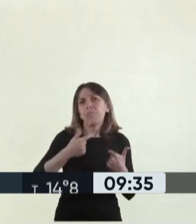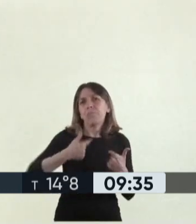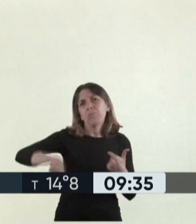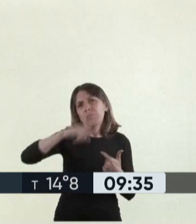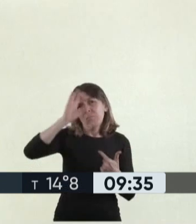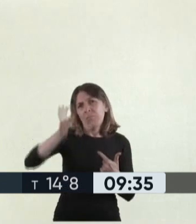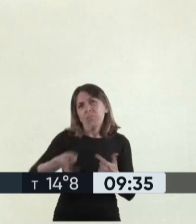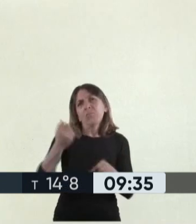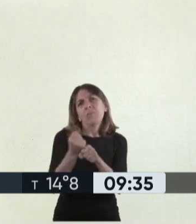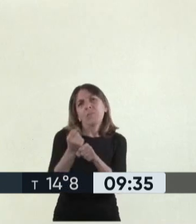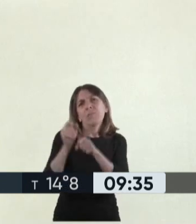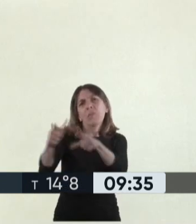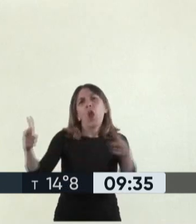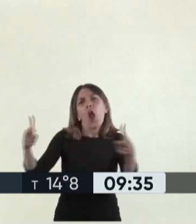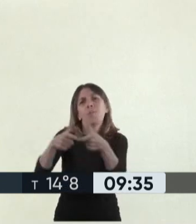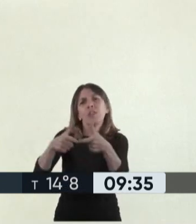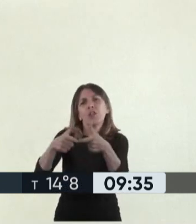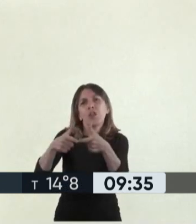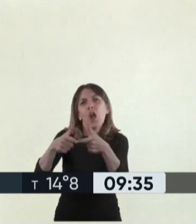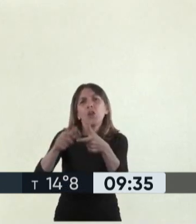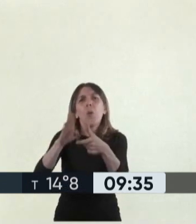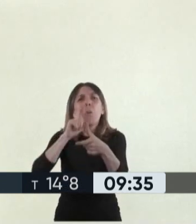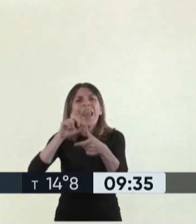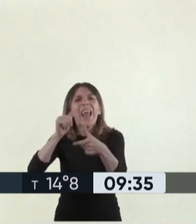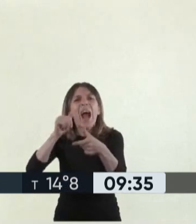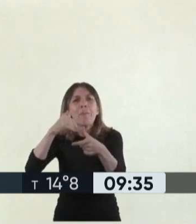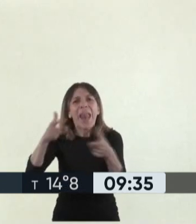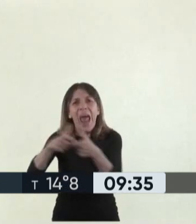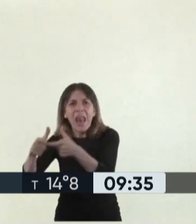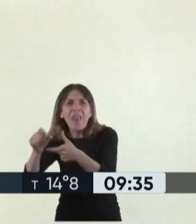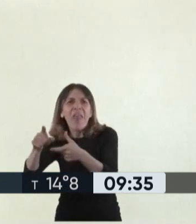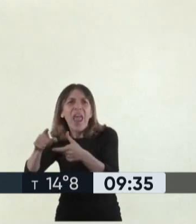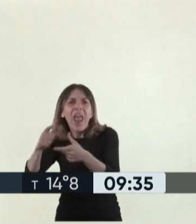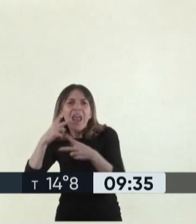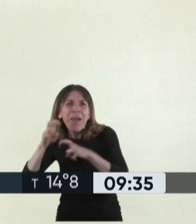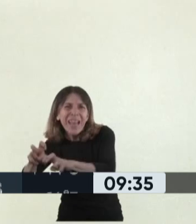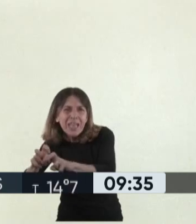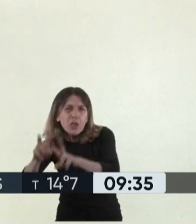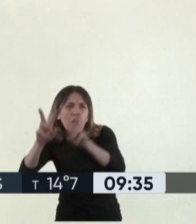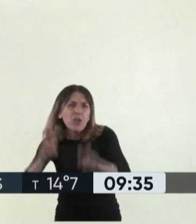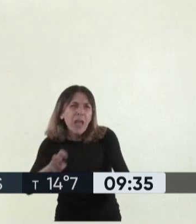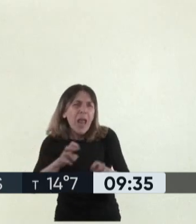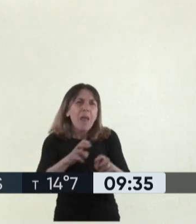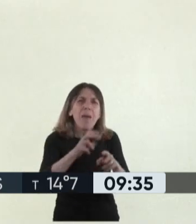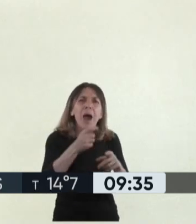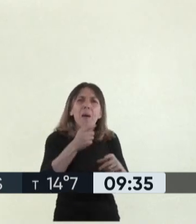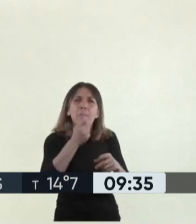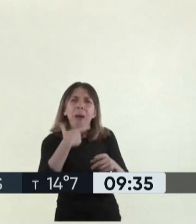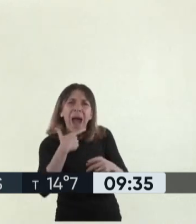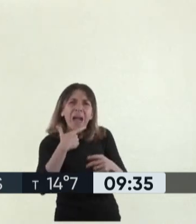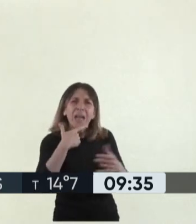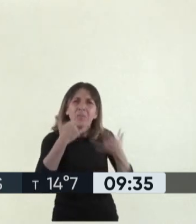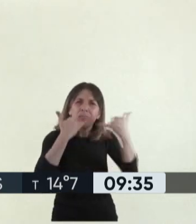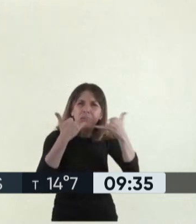la labor que está llevando a cabo la Comisión Bicameral de Inteligencia acerca de las escuchas de la AFI macrista. ¿Cuál